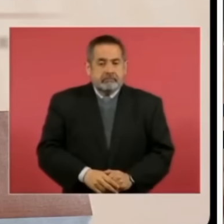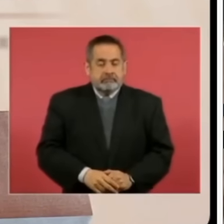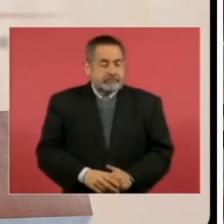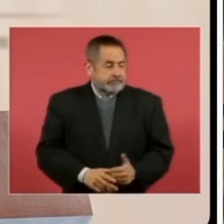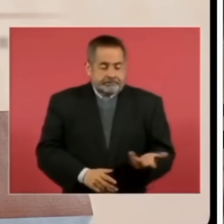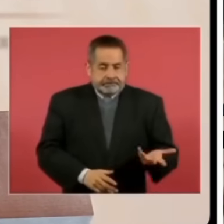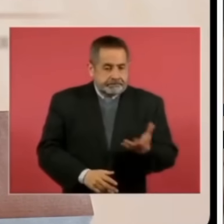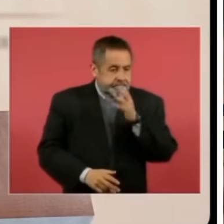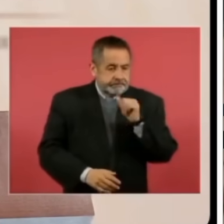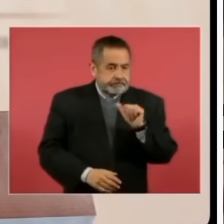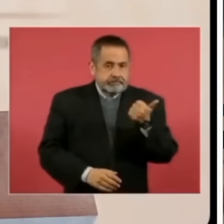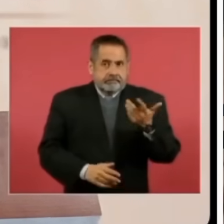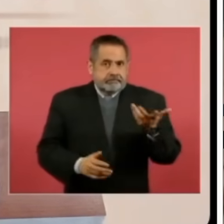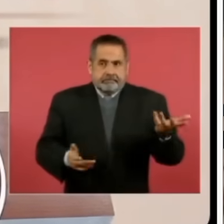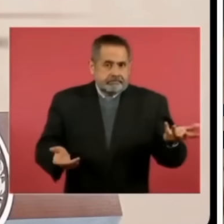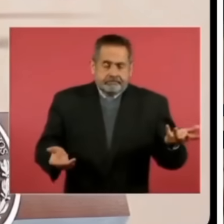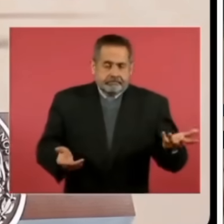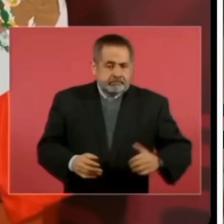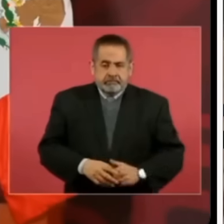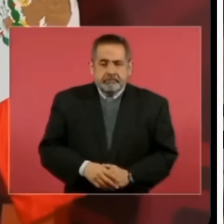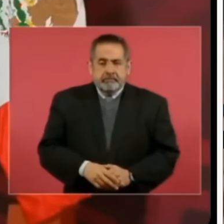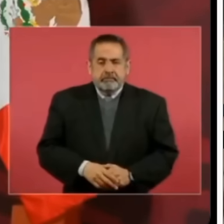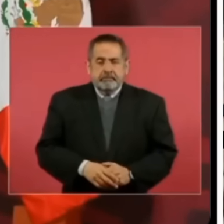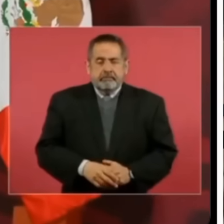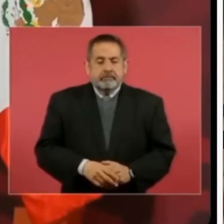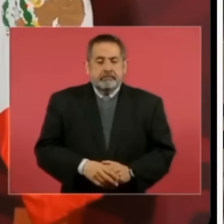¿De qué otra manera puedo